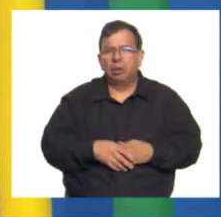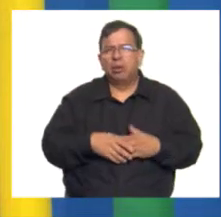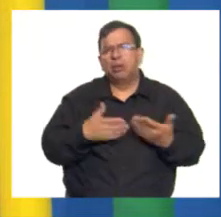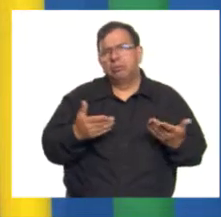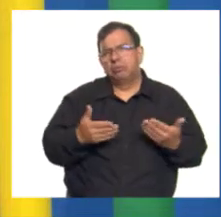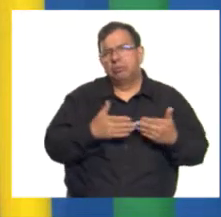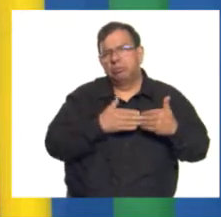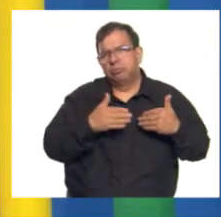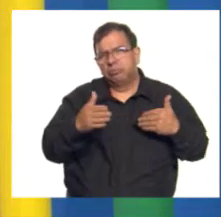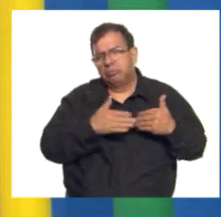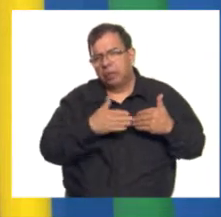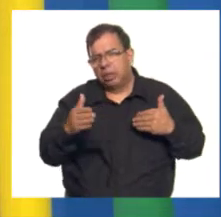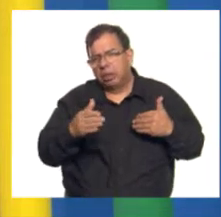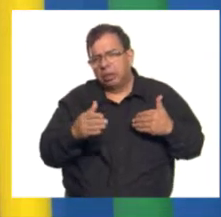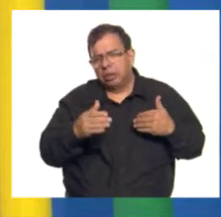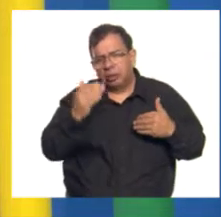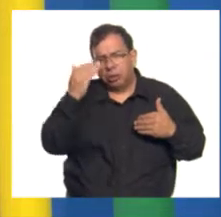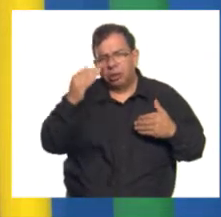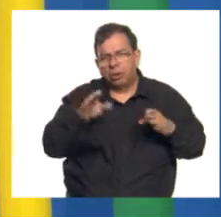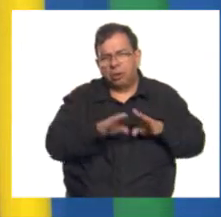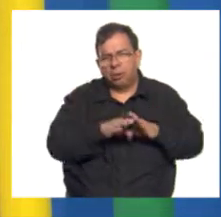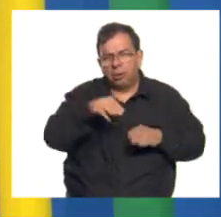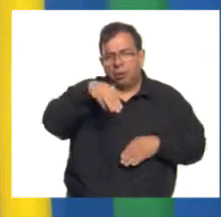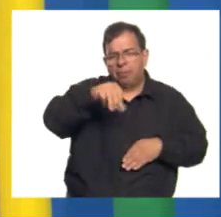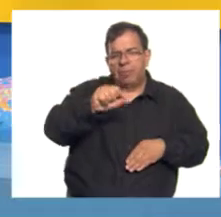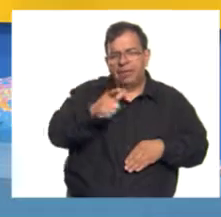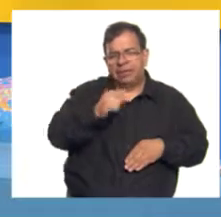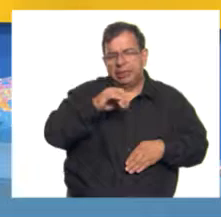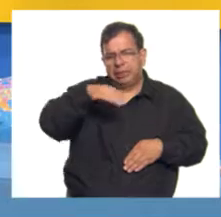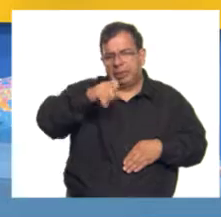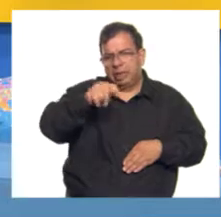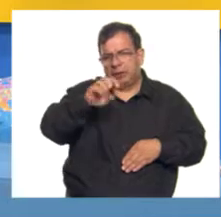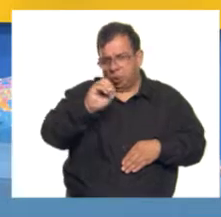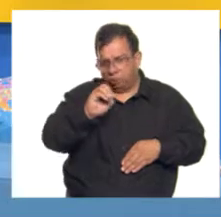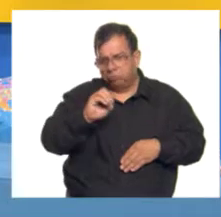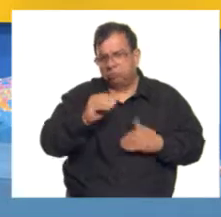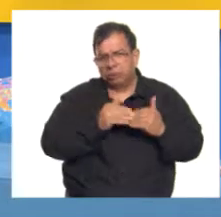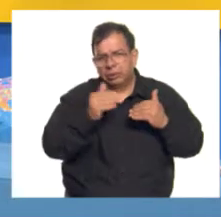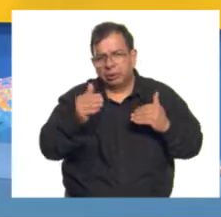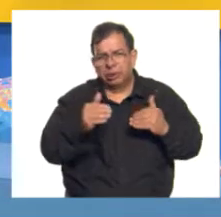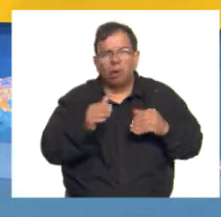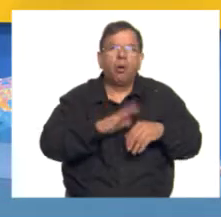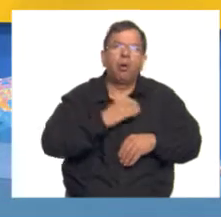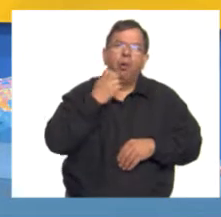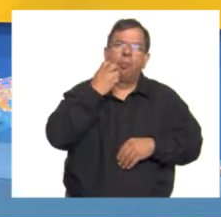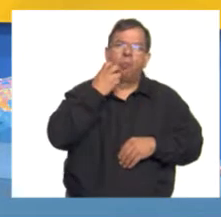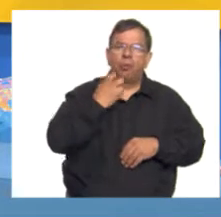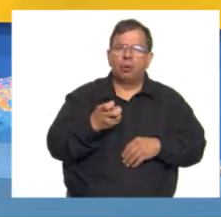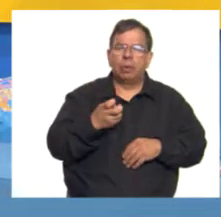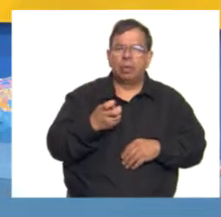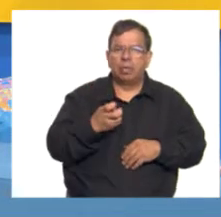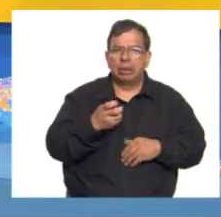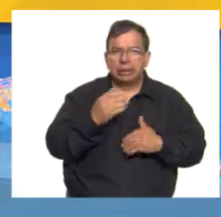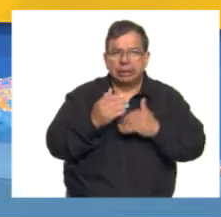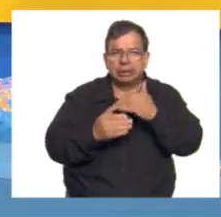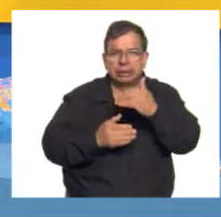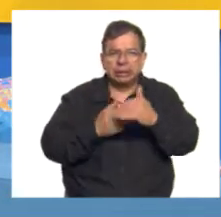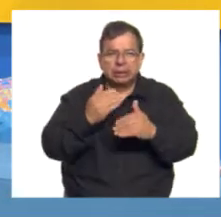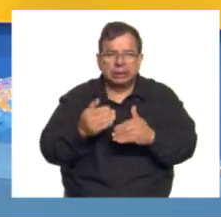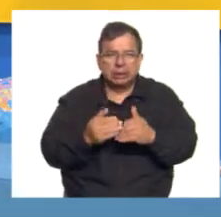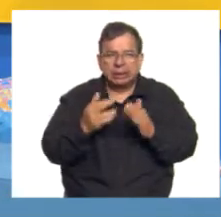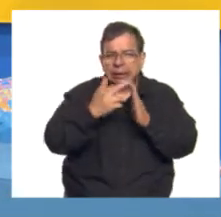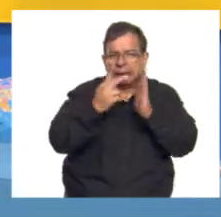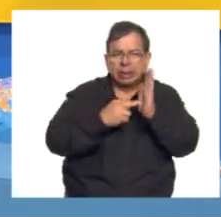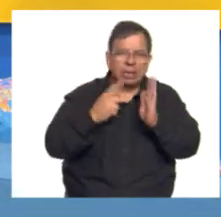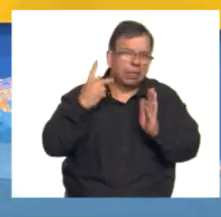hablando del periodo conocido como el Maximato. Exactamente. Fue por esto que también progresaron las políticas